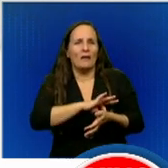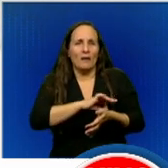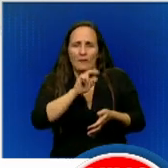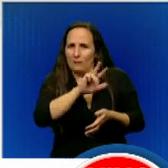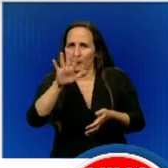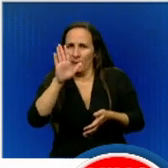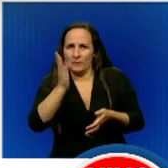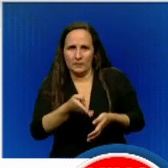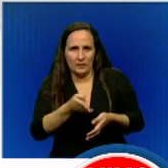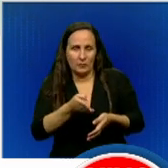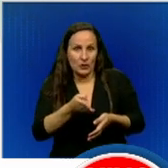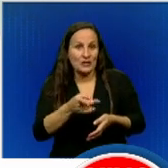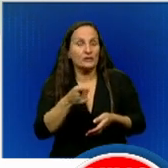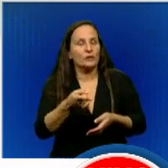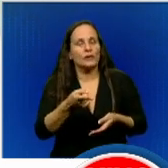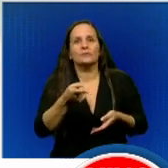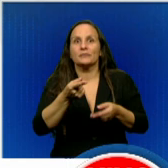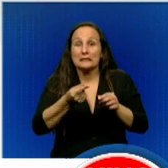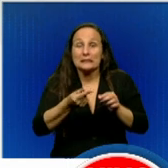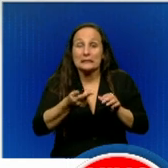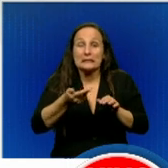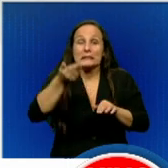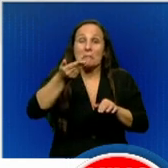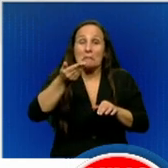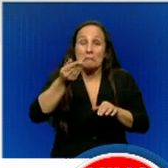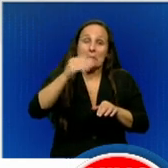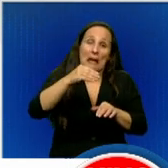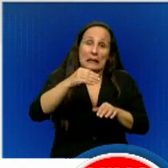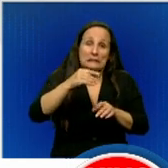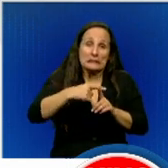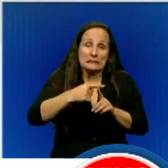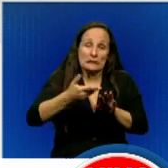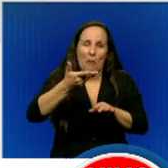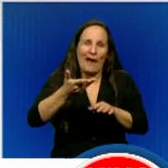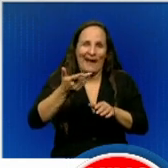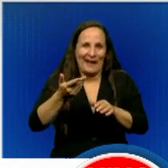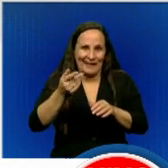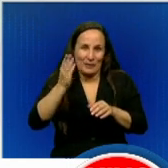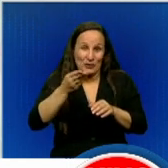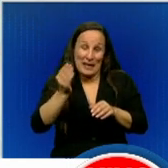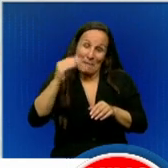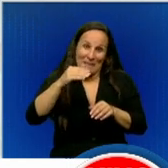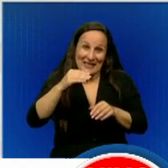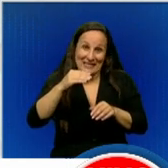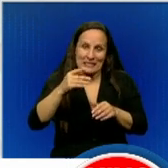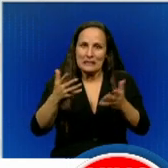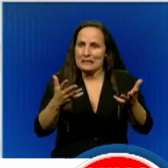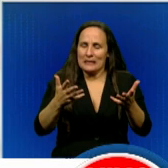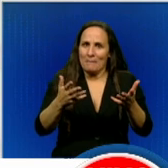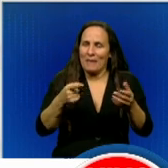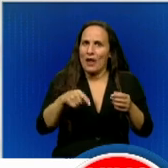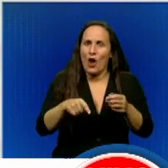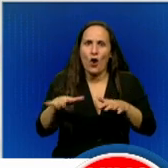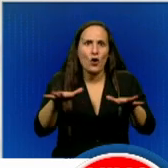35% y que vuelve a levar un poco más su temperatura y lo paradojal es que se presenta en un